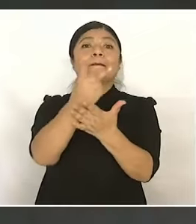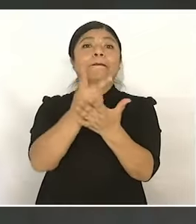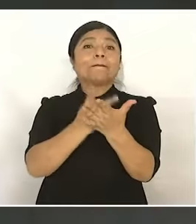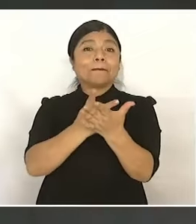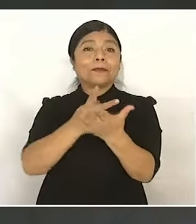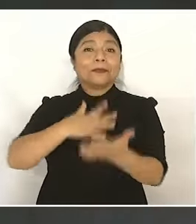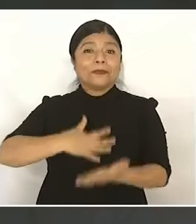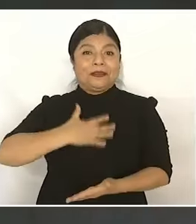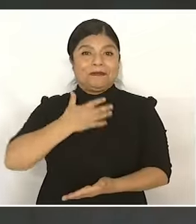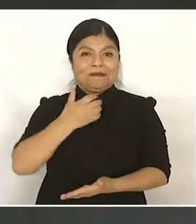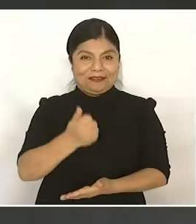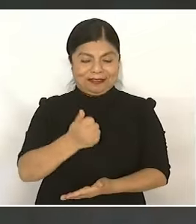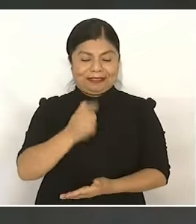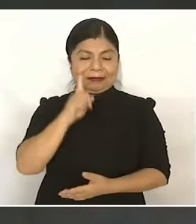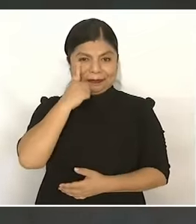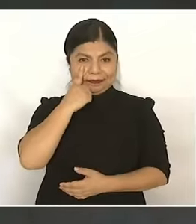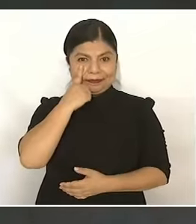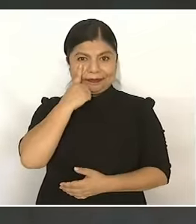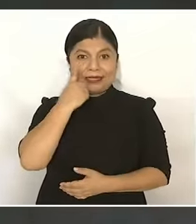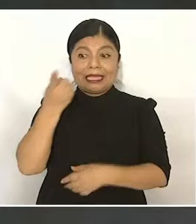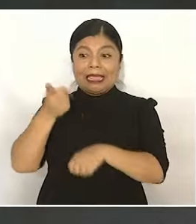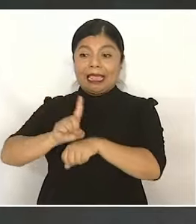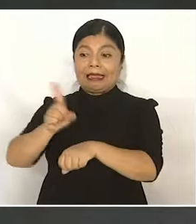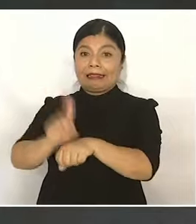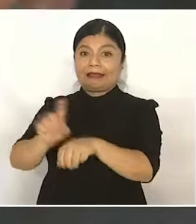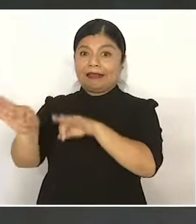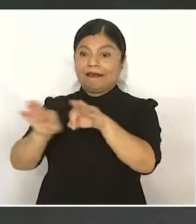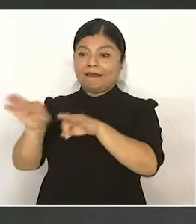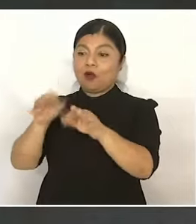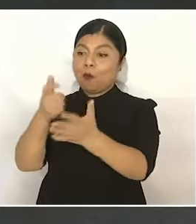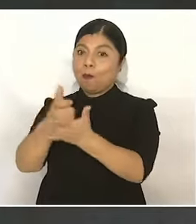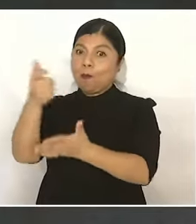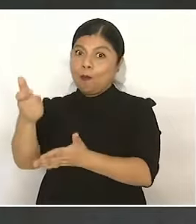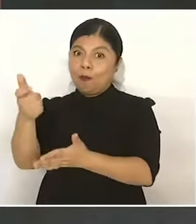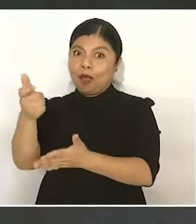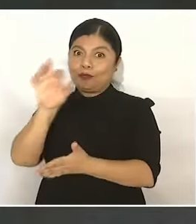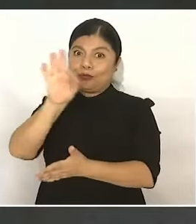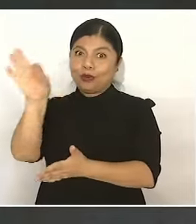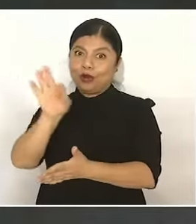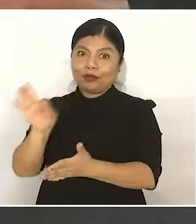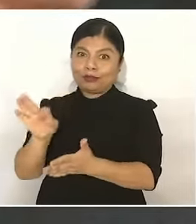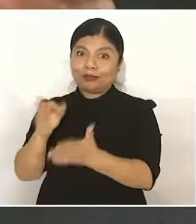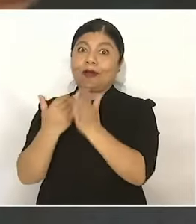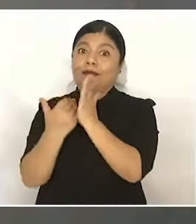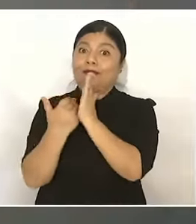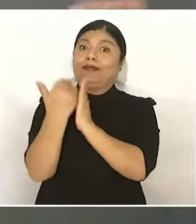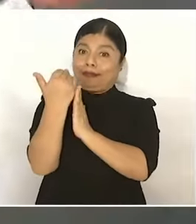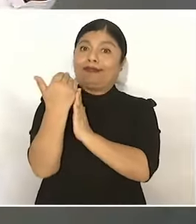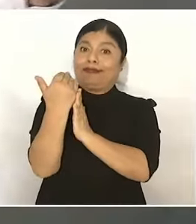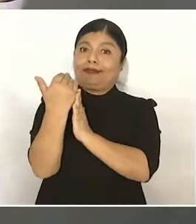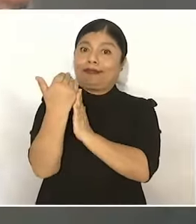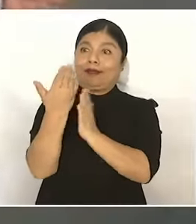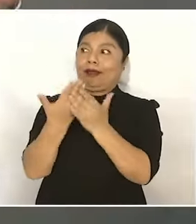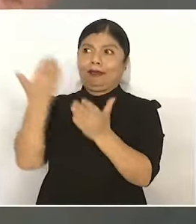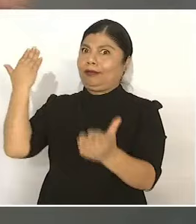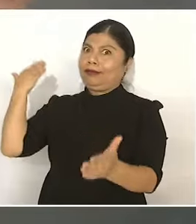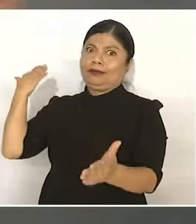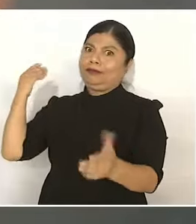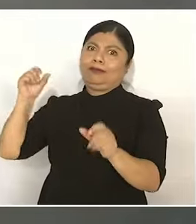El salario aumentó como nunca en 40, 50 años. Y todavía, a pesar de que